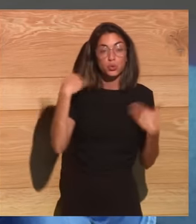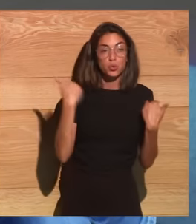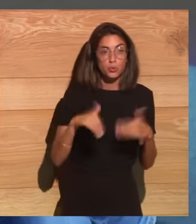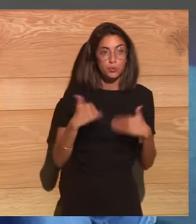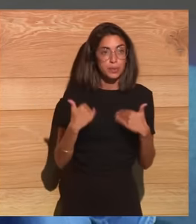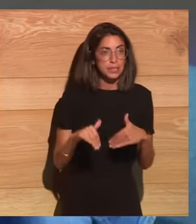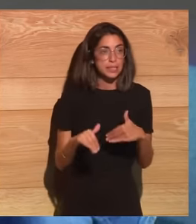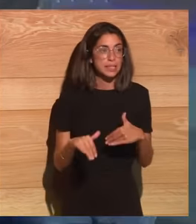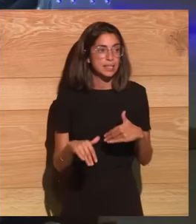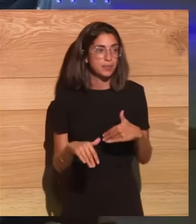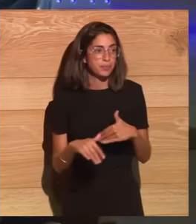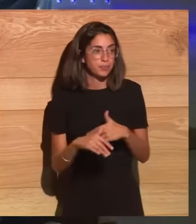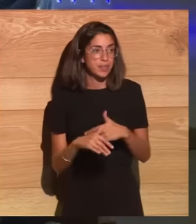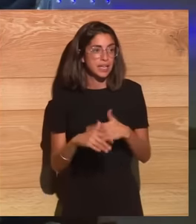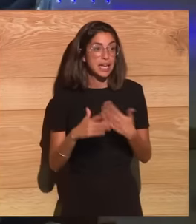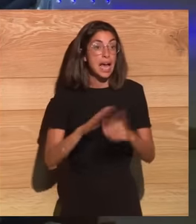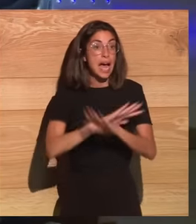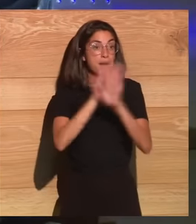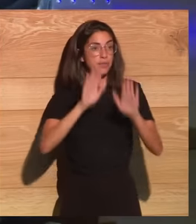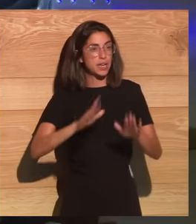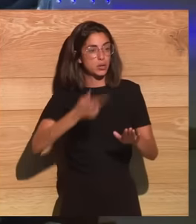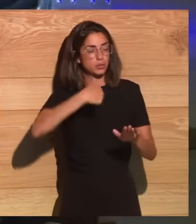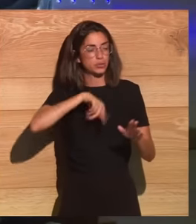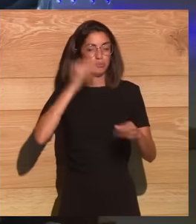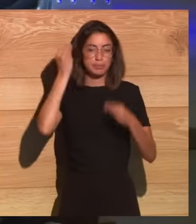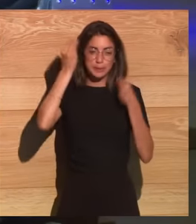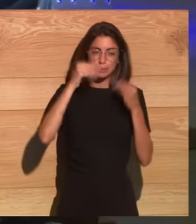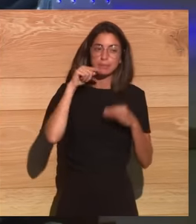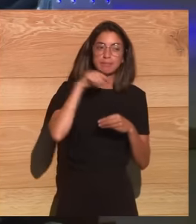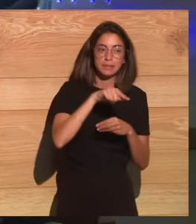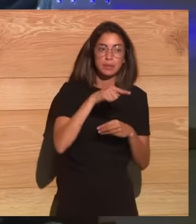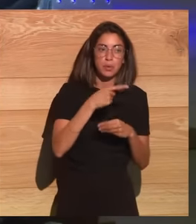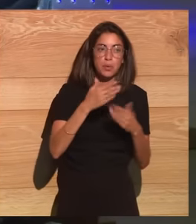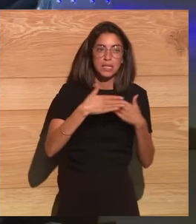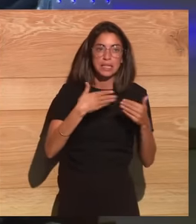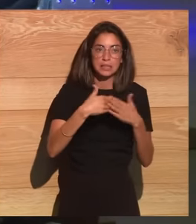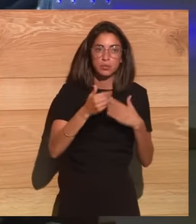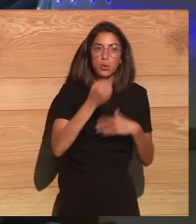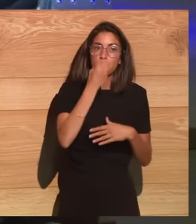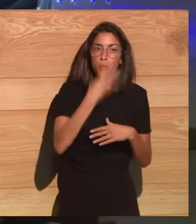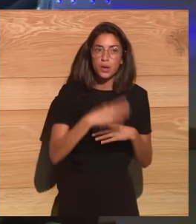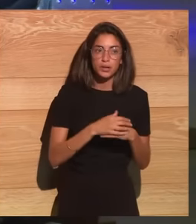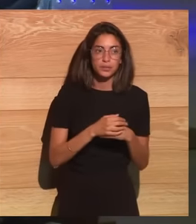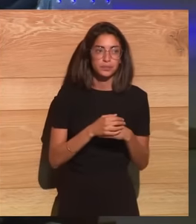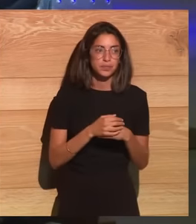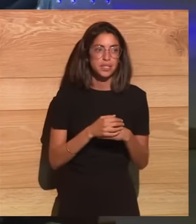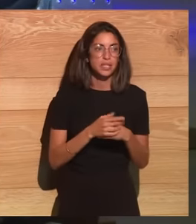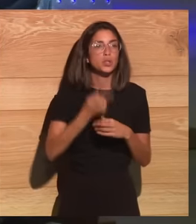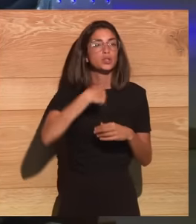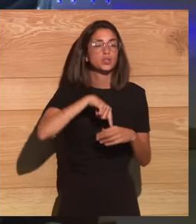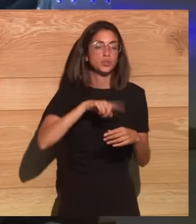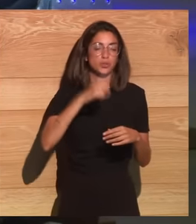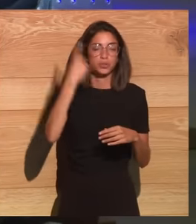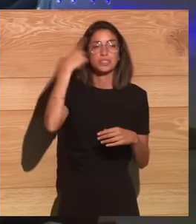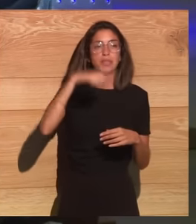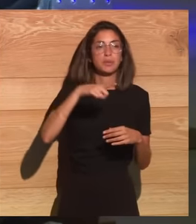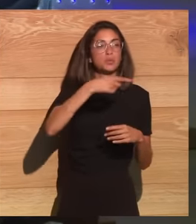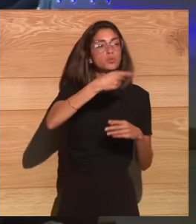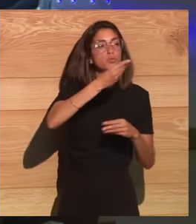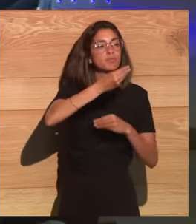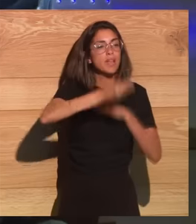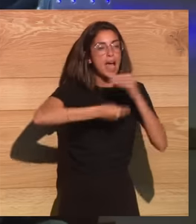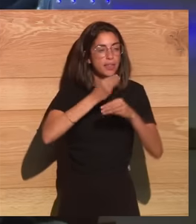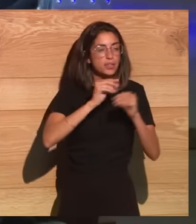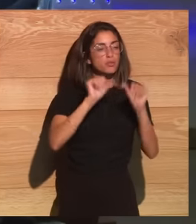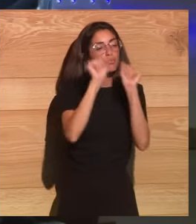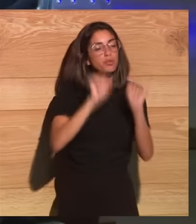que tal vez después de todo había un negro. Pero no, no es el caso. Y además nos consta, sabemos que lo estás haciendo de esa manera.